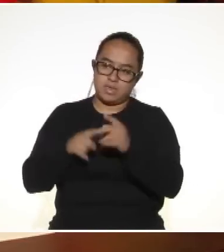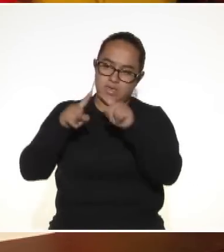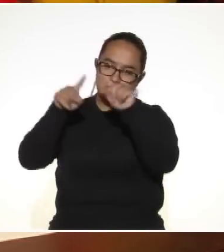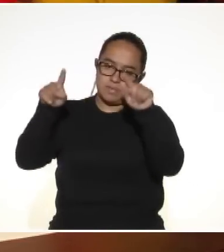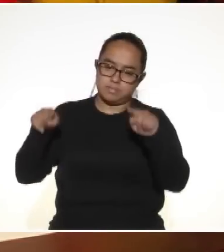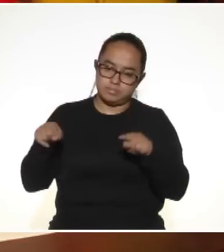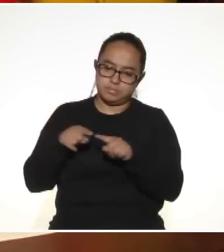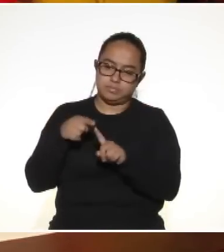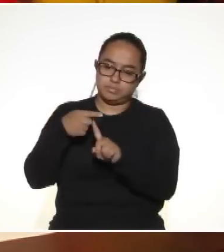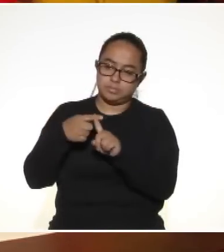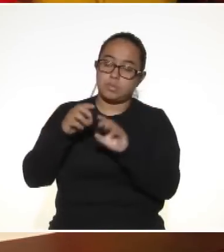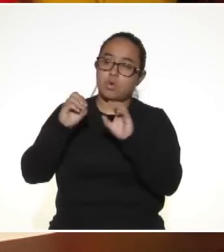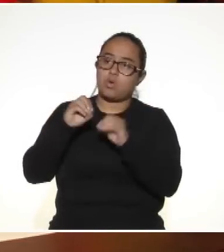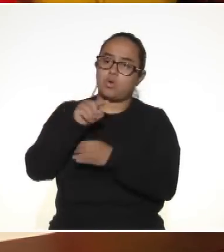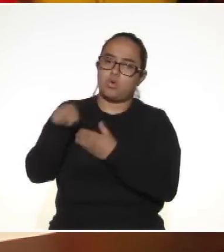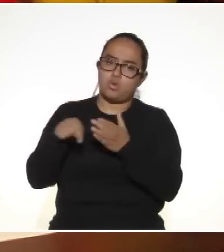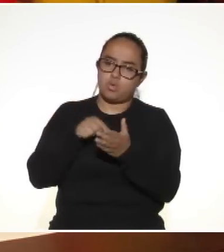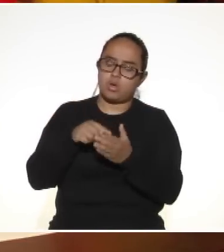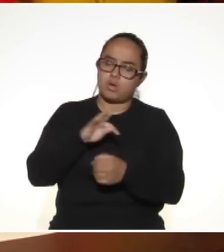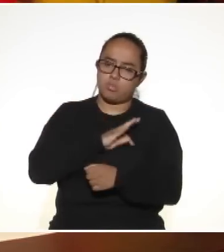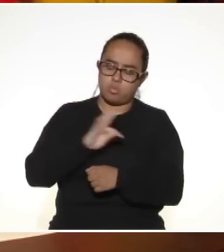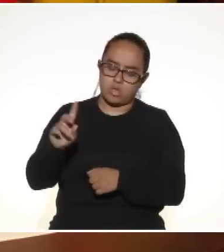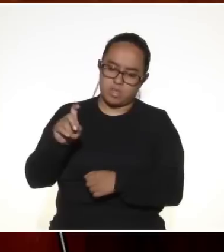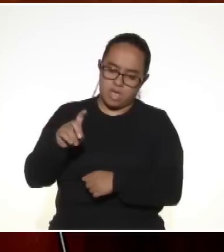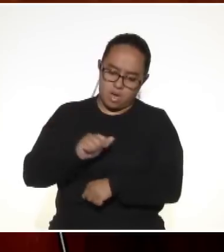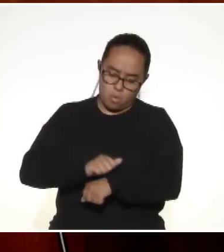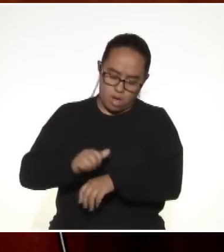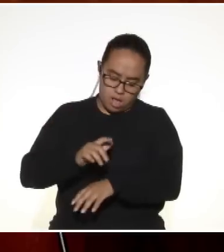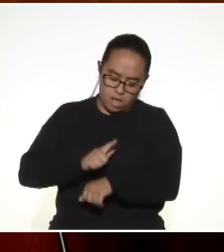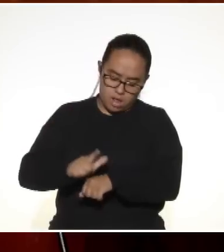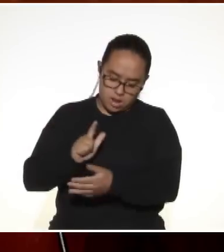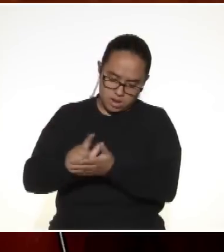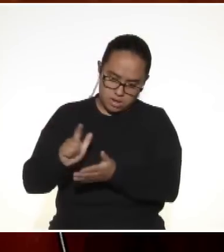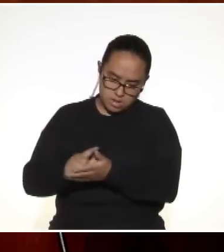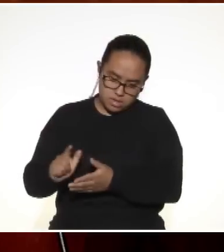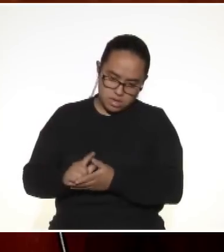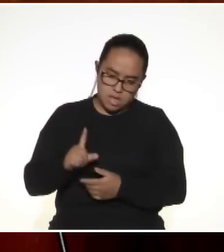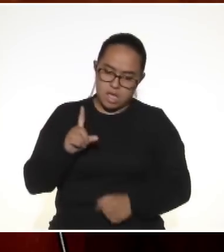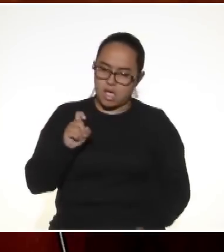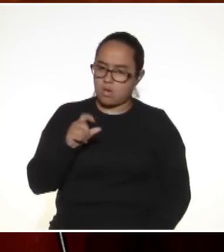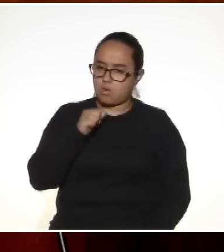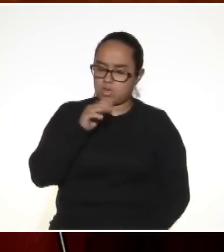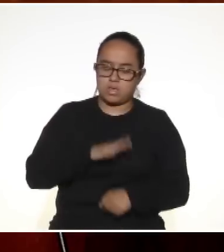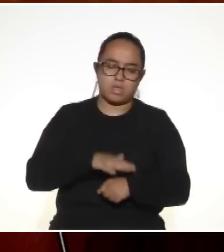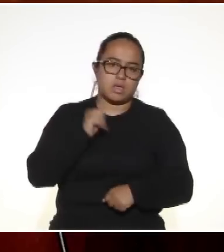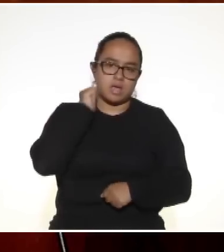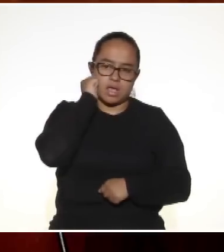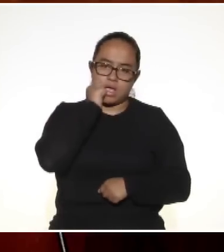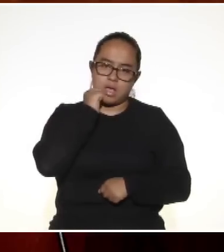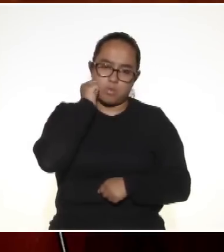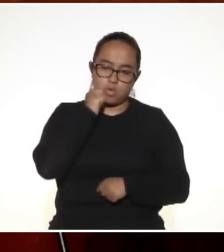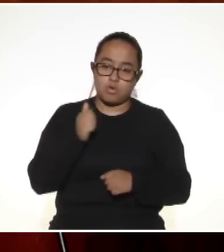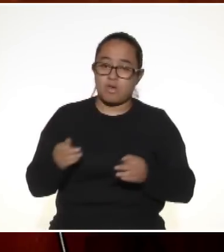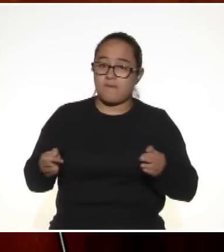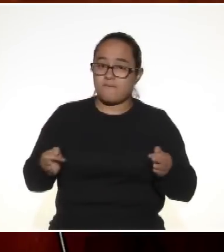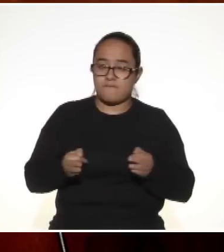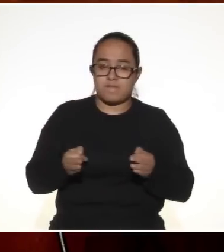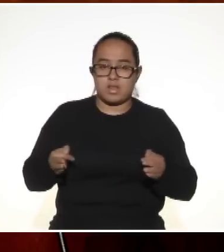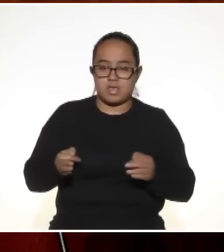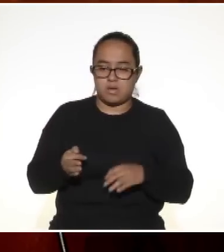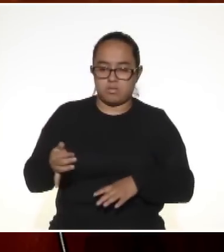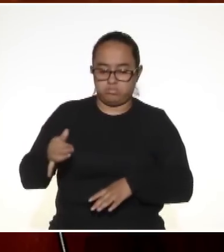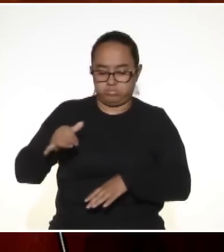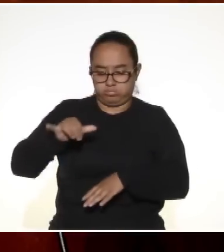o si estamos en un lugar donde podamos realizar el lavado, como bien comentan, agua, nada más, jabón, frío local